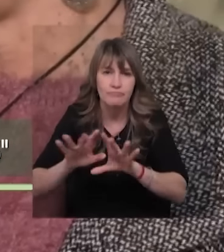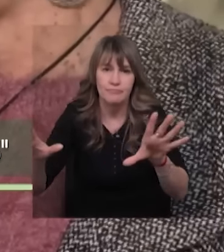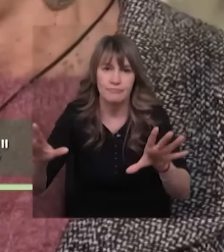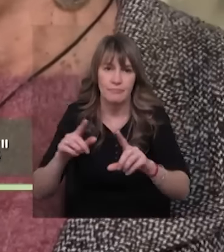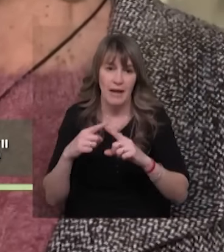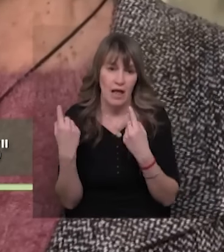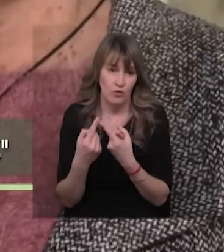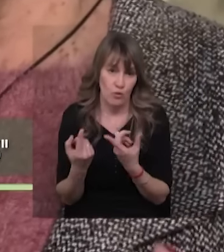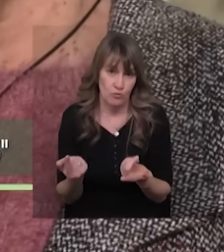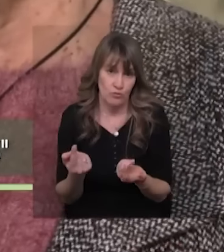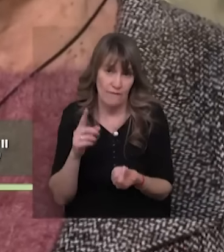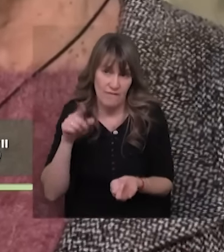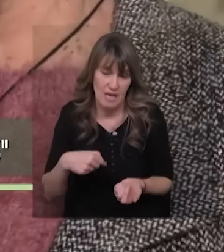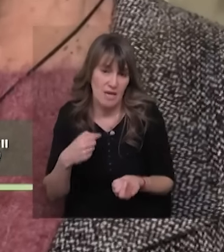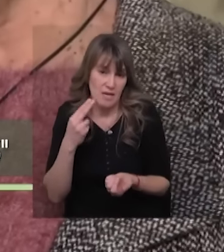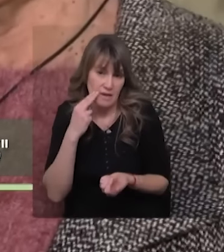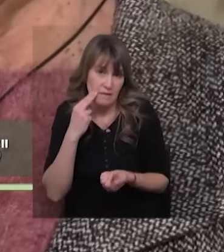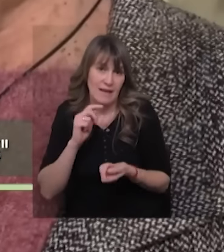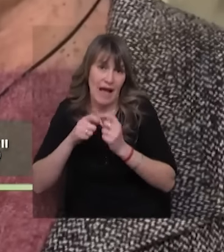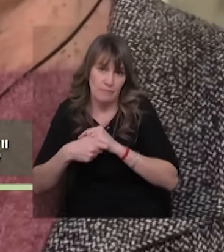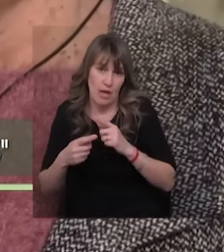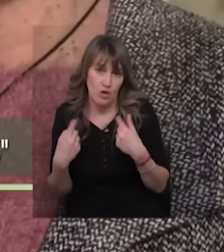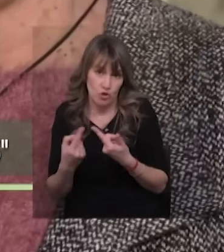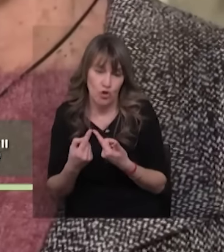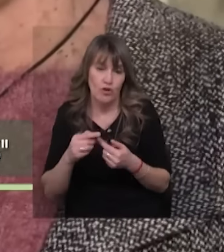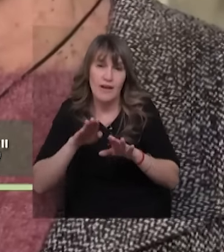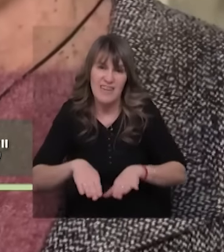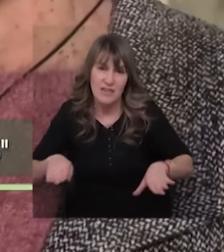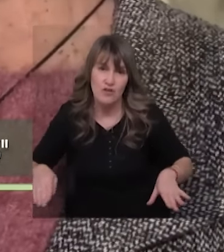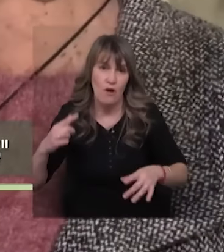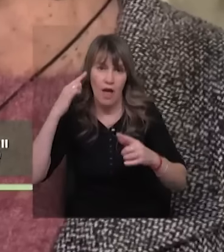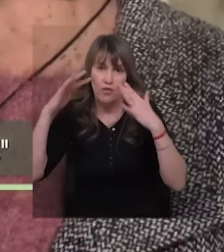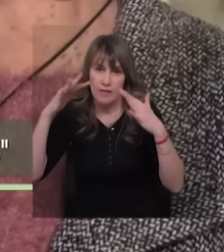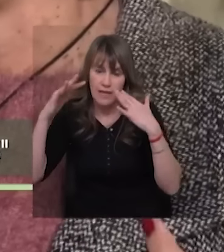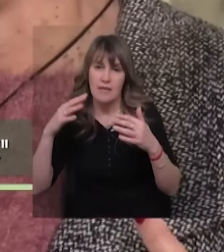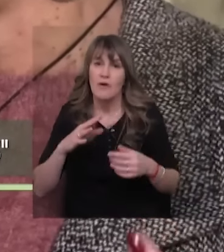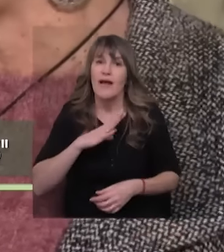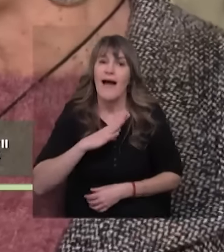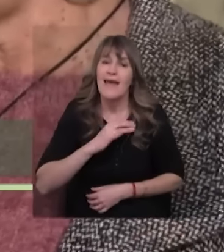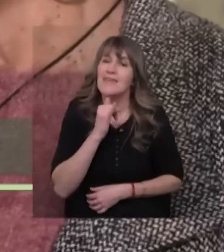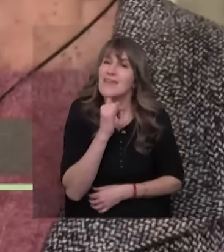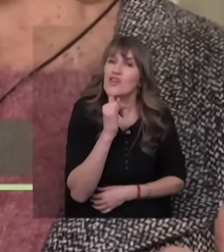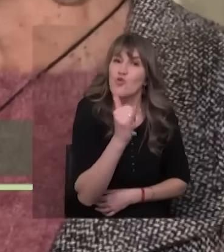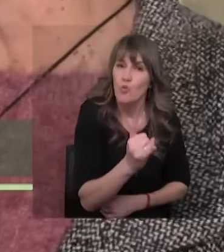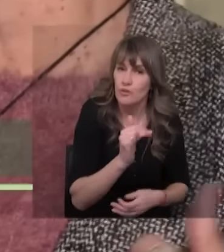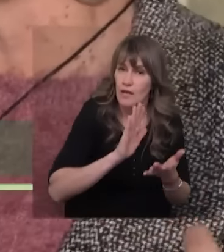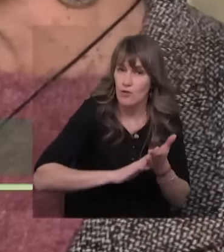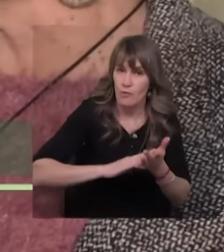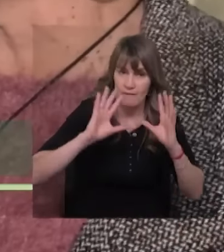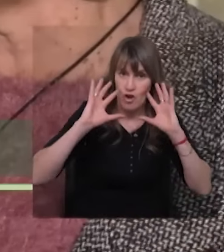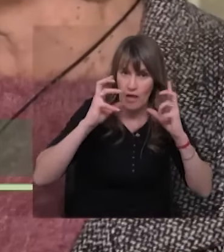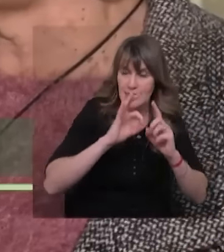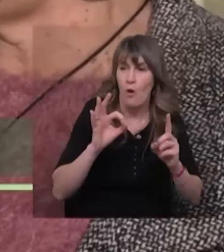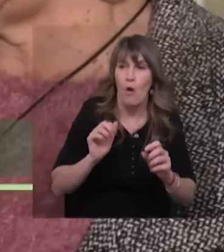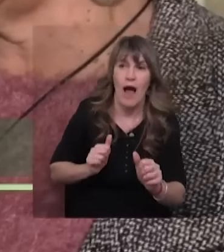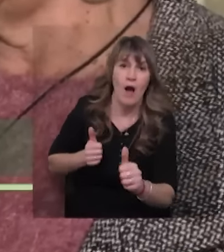particularmente y a nuestras infancias y a nuestras adolescencias ya sea por los las denuncias sobre violencia por las denuncias sobre abuso